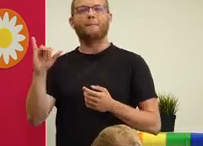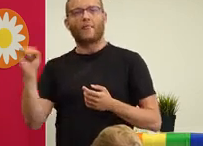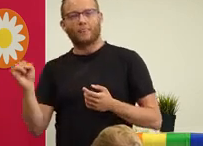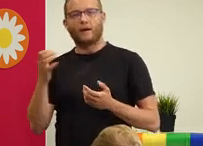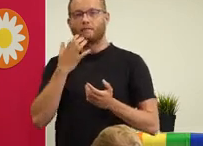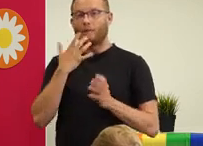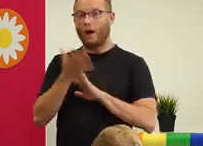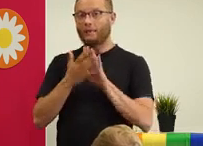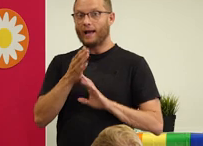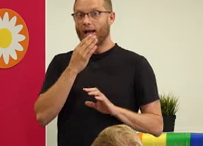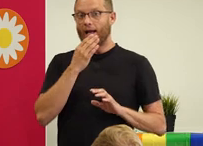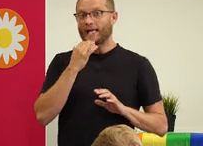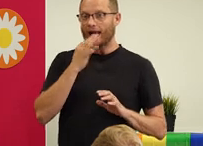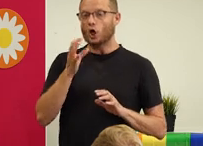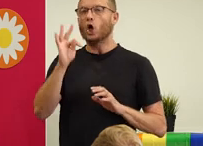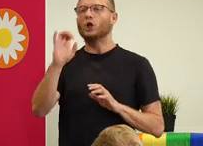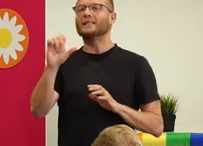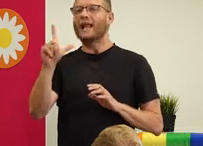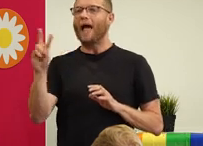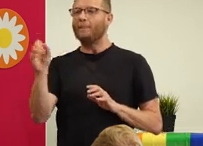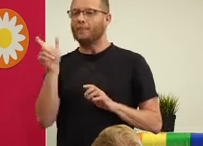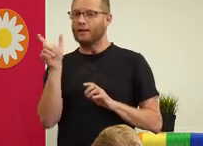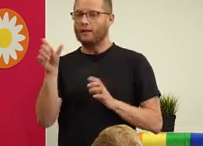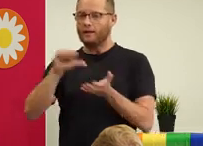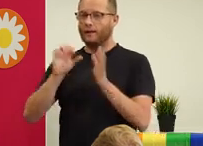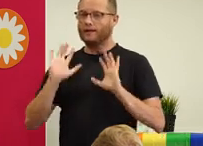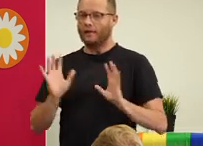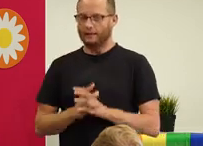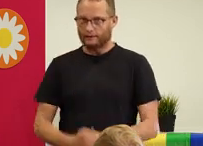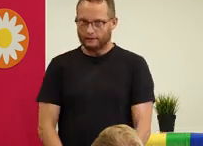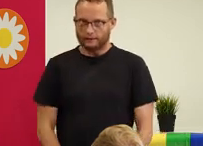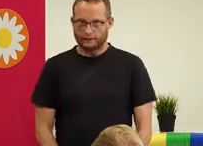Vamos a dejar de hablar de Israel, vamos a empezar a hablar de Tel Aviv.